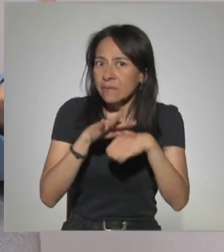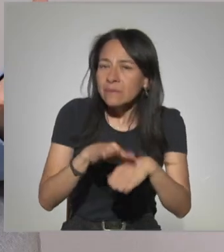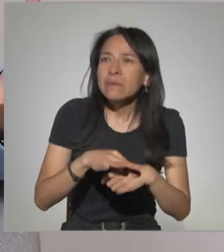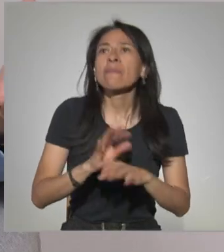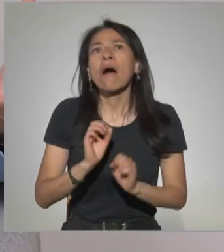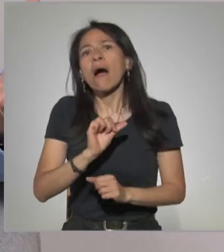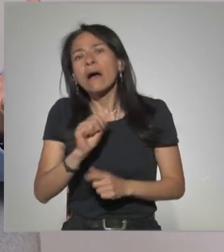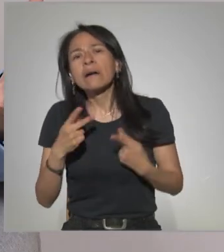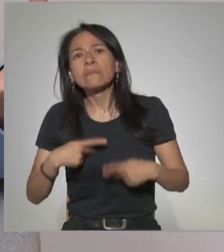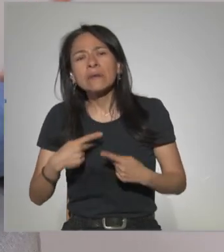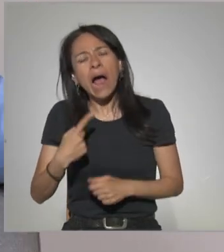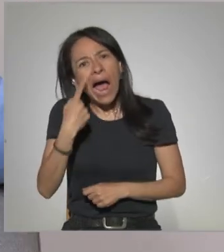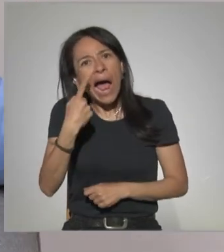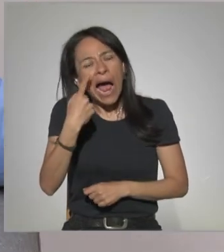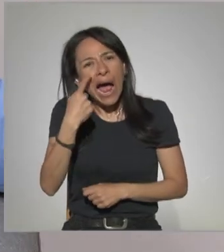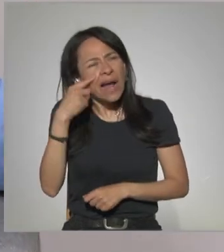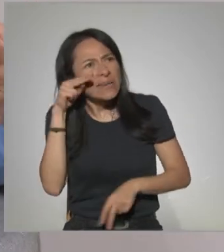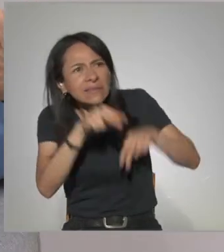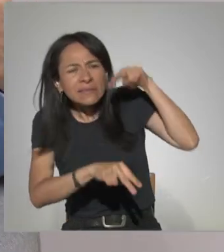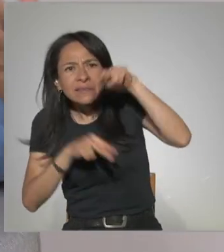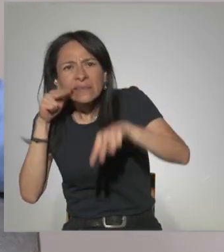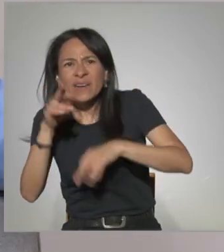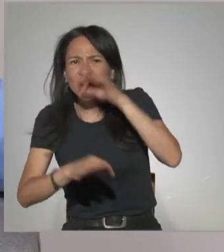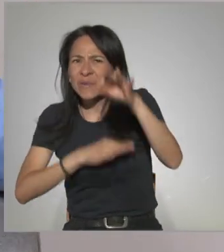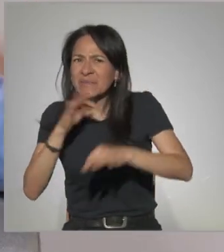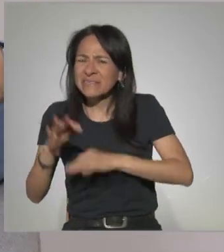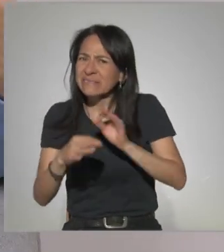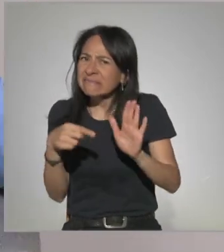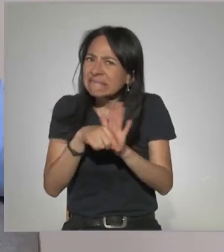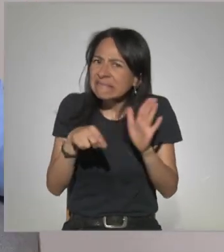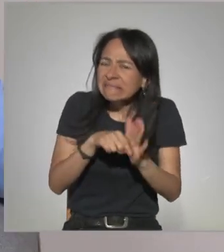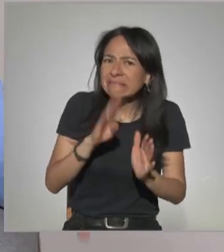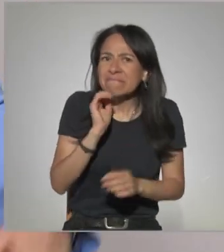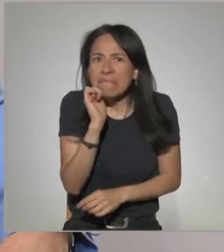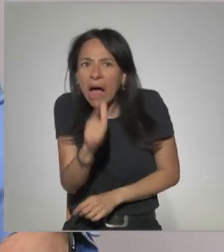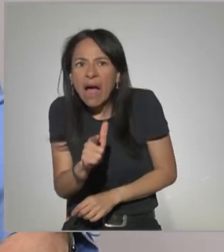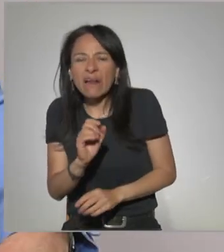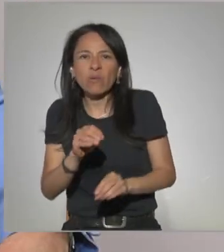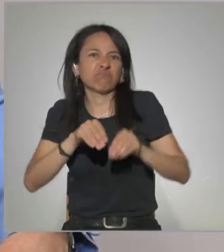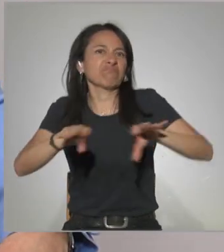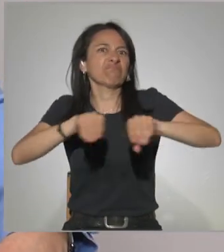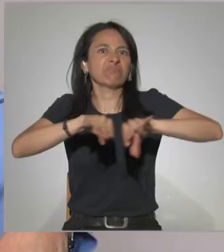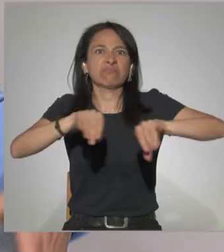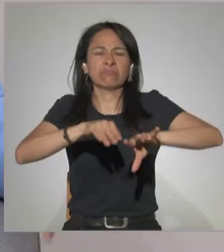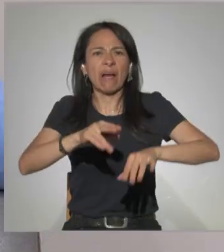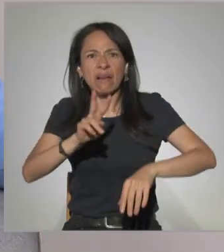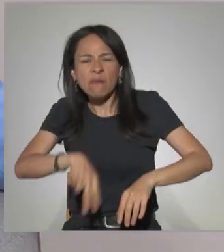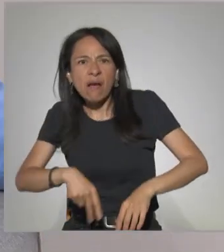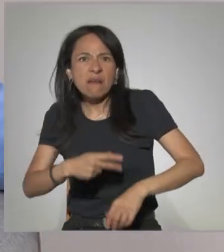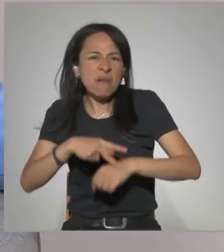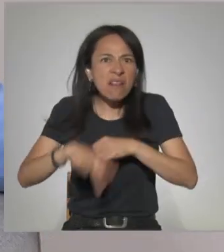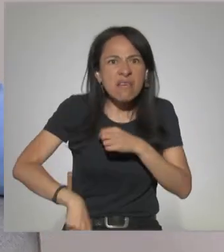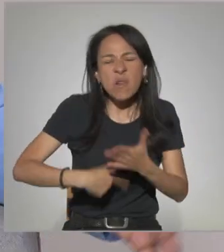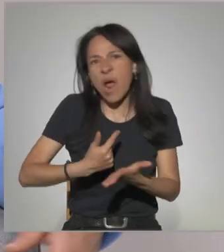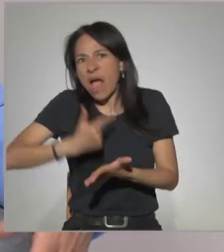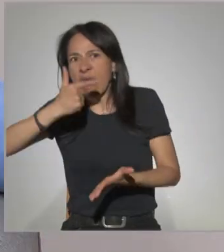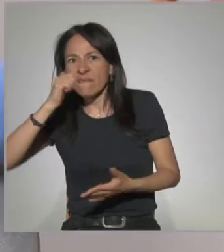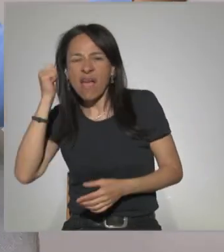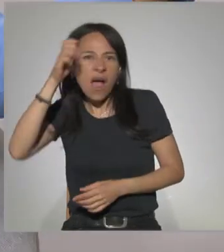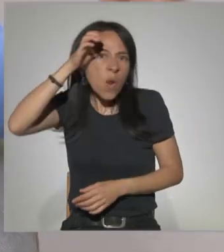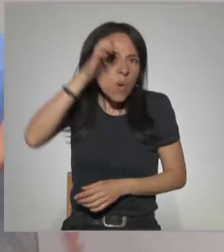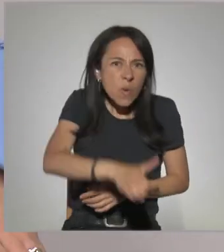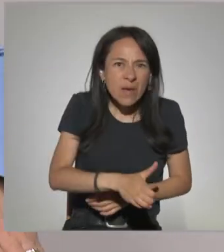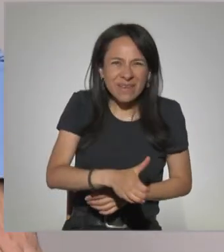el tiempo malas noticias o noticias, las notas rojas ya son lo cotidiano, o las personas que ahorita están viviendo